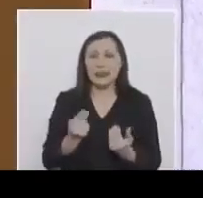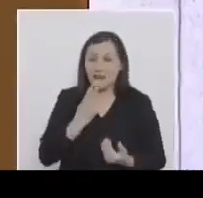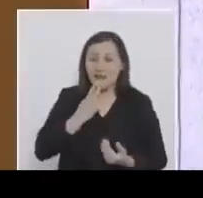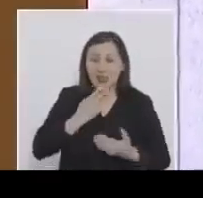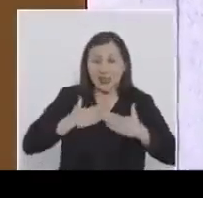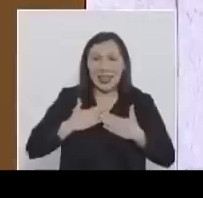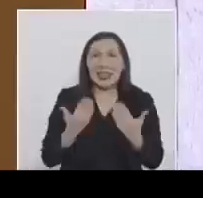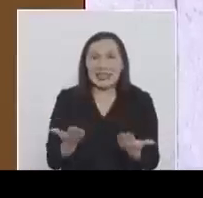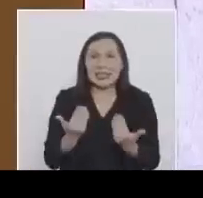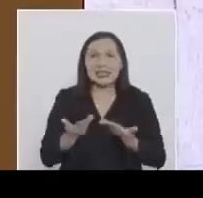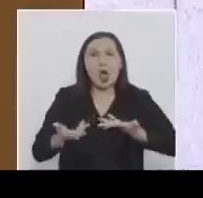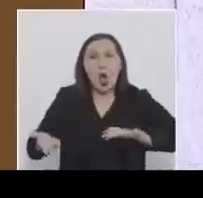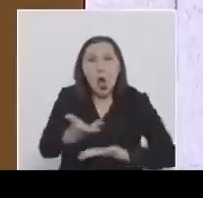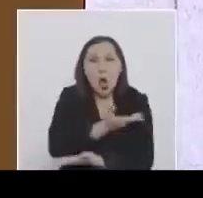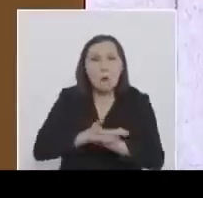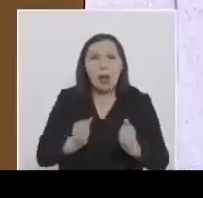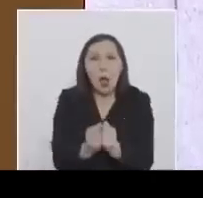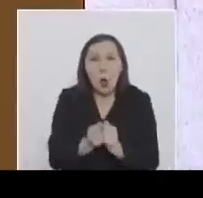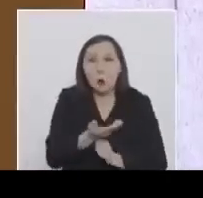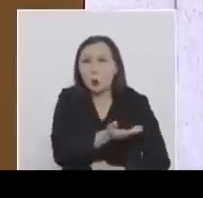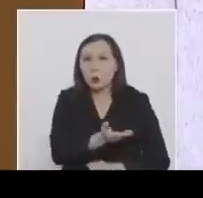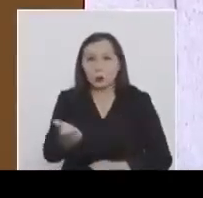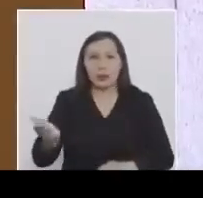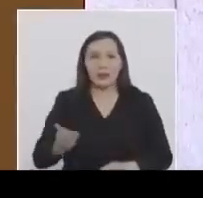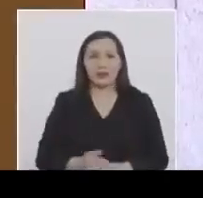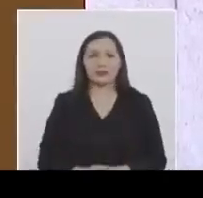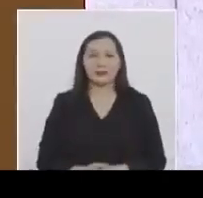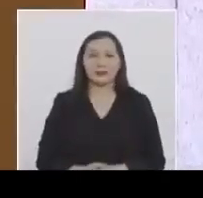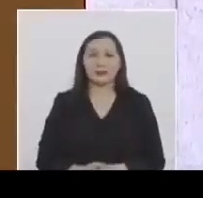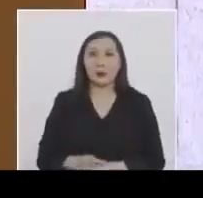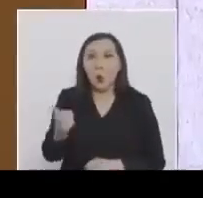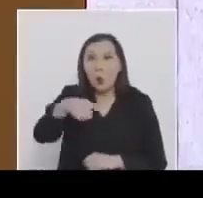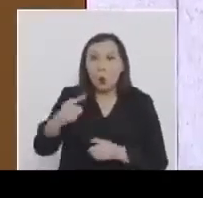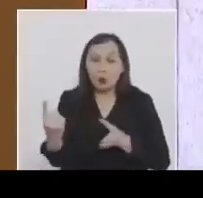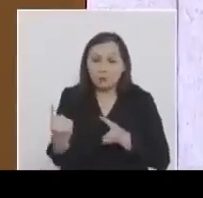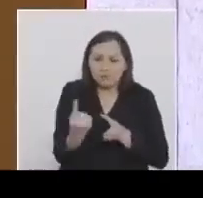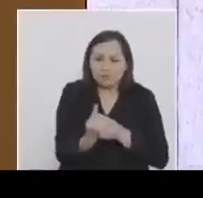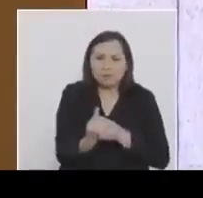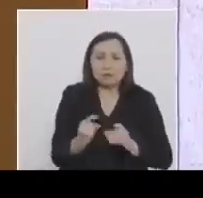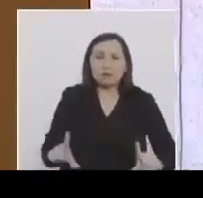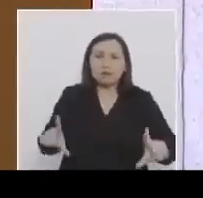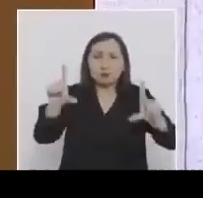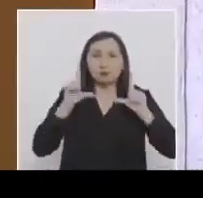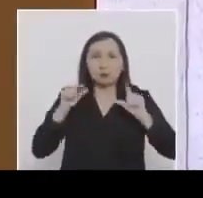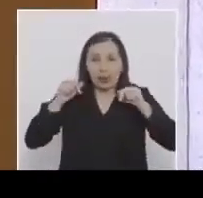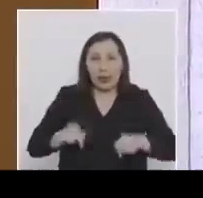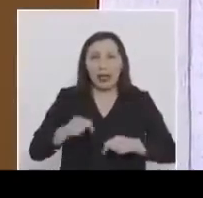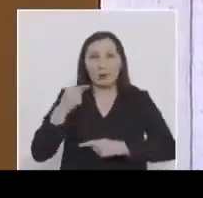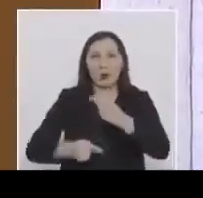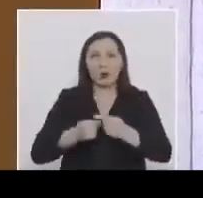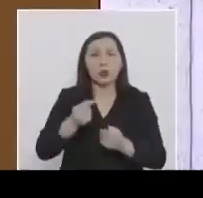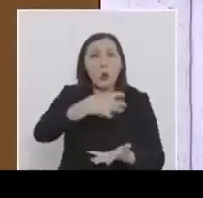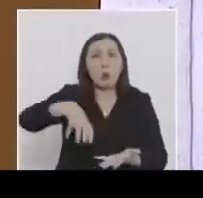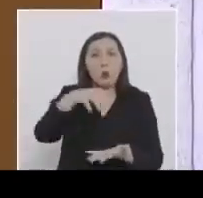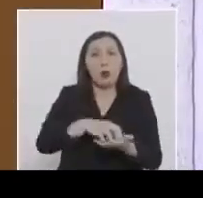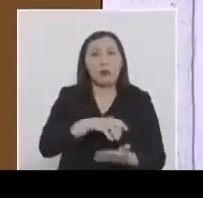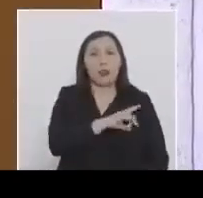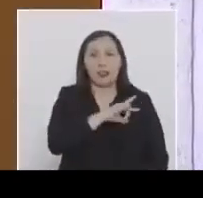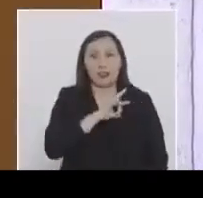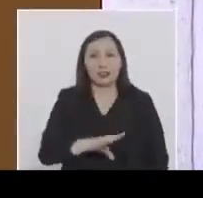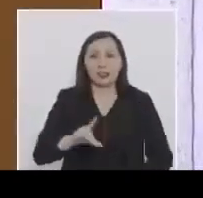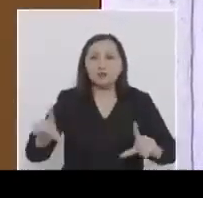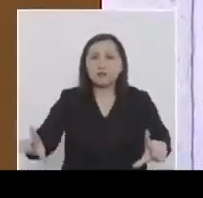existencialmente necesito compartirla con ustedes. Son parte protagónica de este proceso. El pueblo de Chile